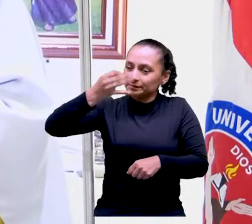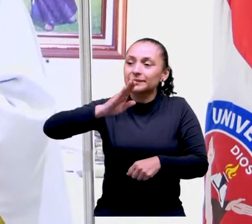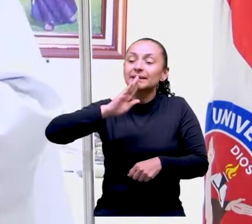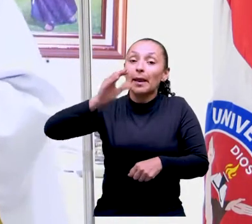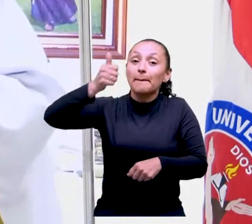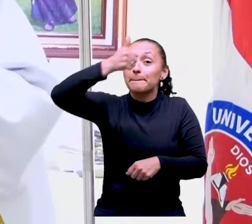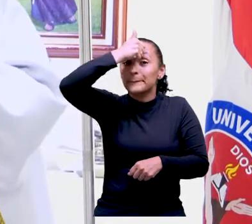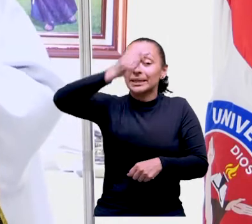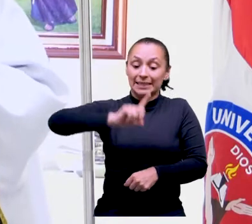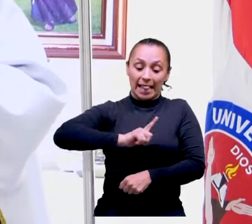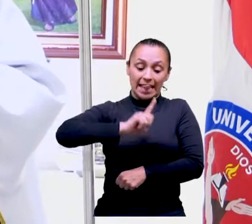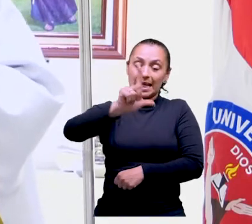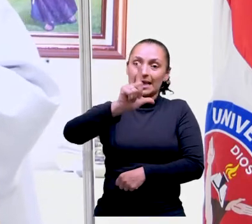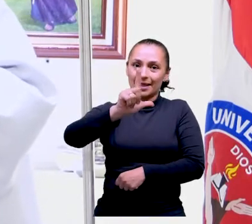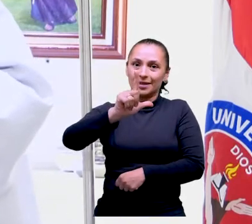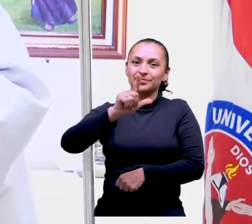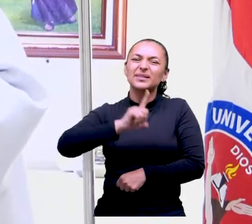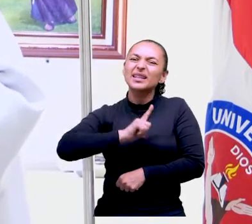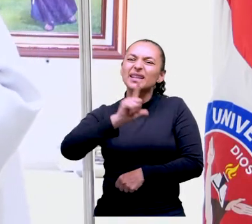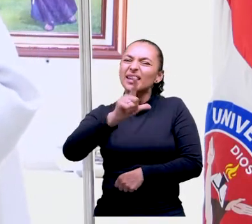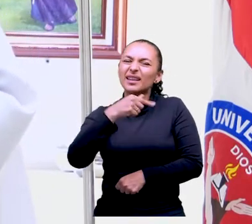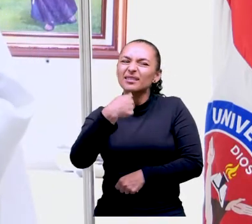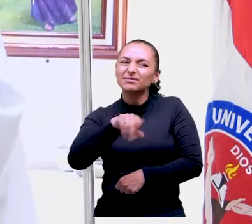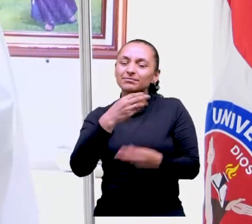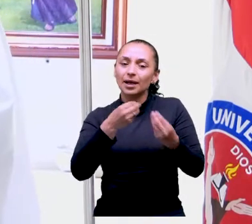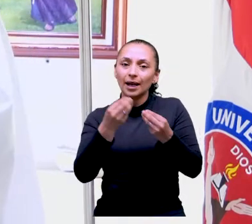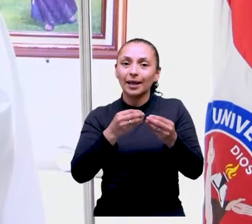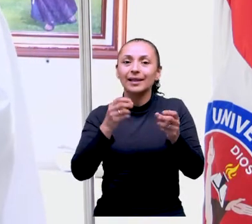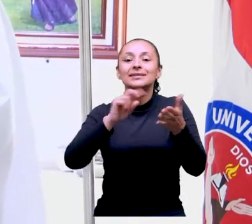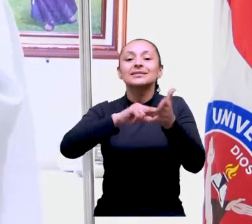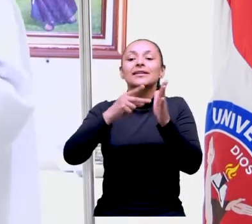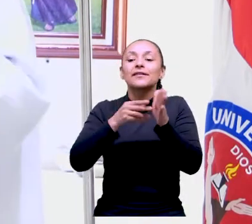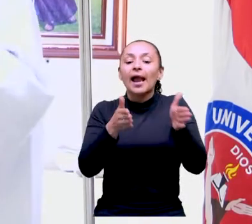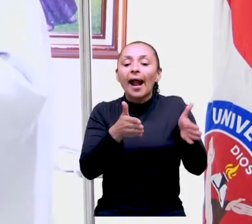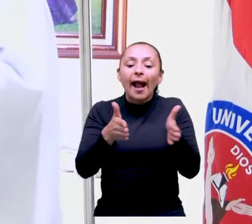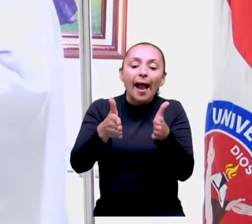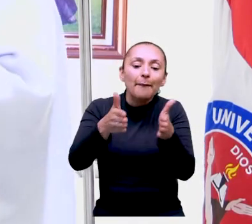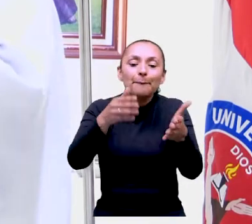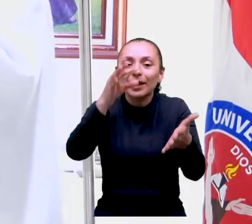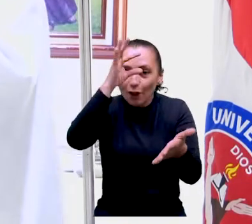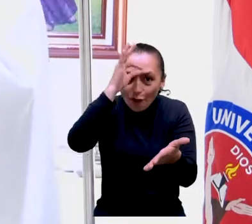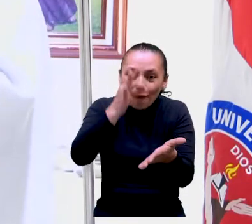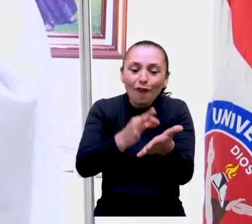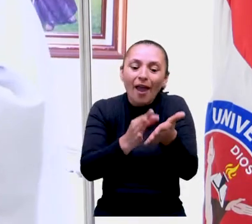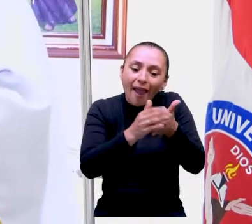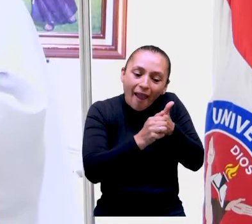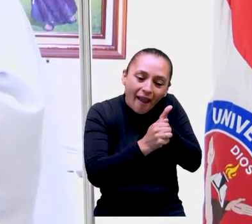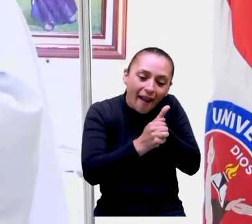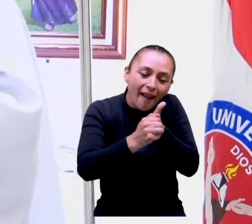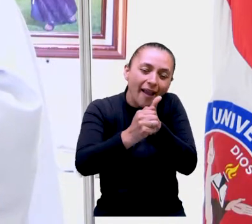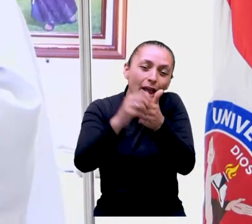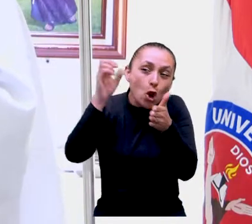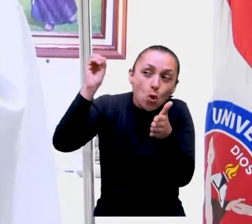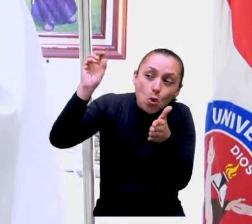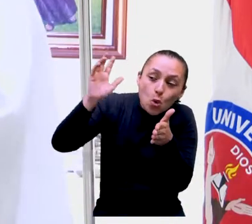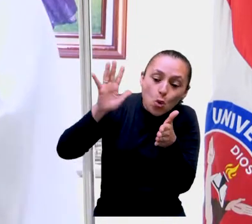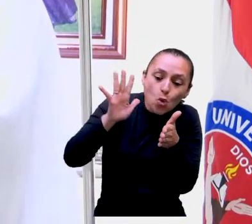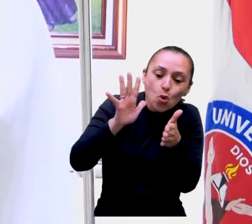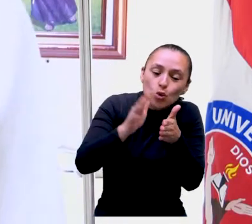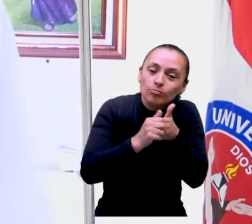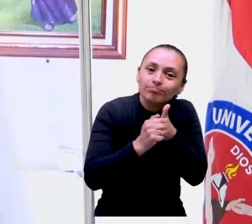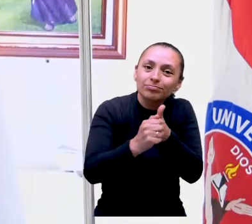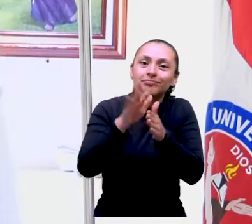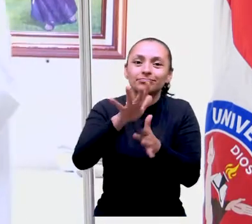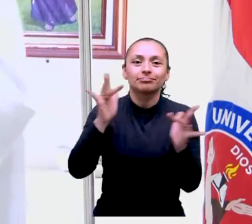por eso es que nuestra iglesia siempre ha tenido unos líderes que nos van iluminando ese camino de fe que nos van